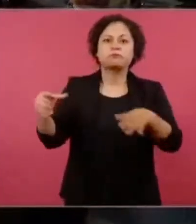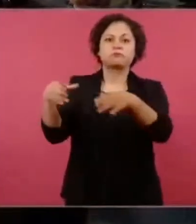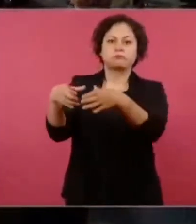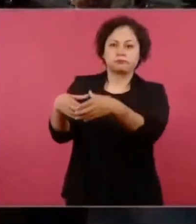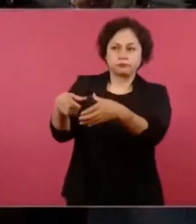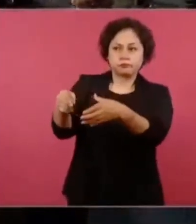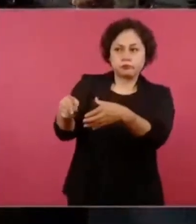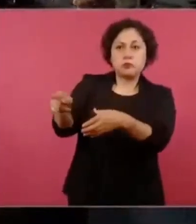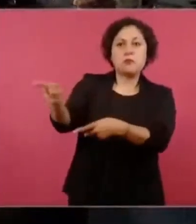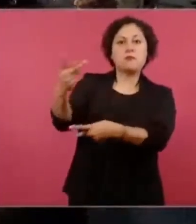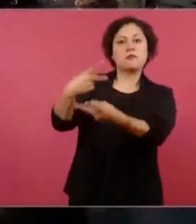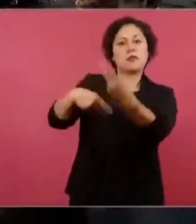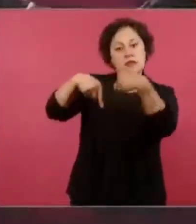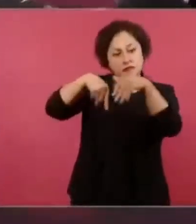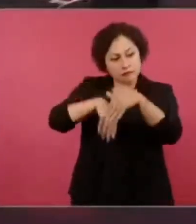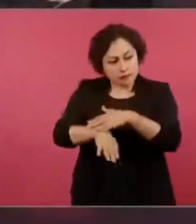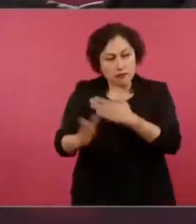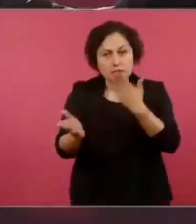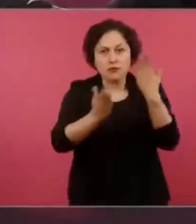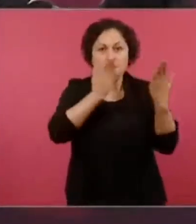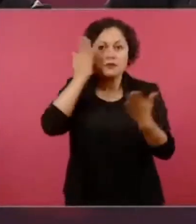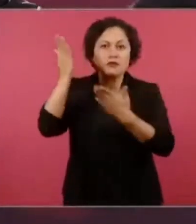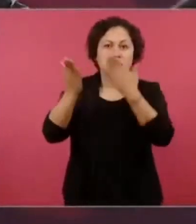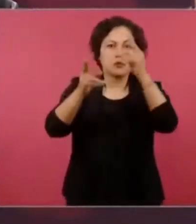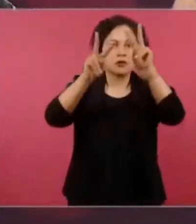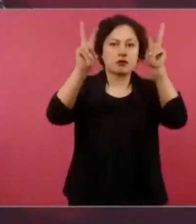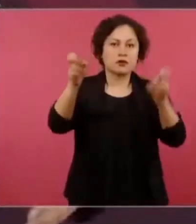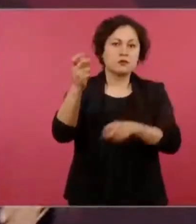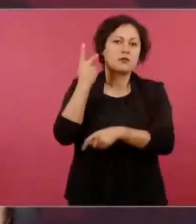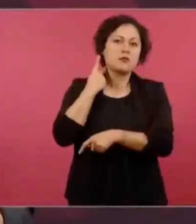de repente ocupaba un cargo,